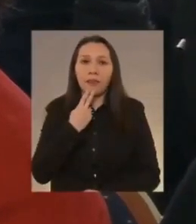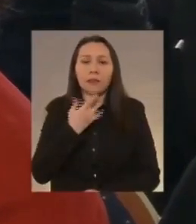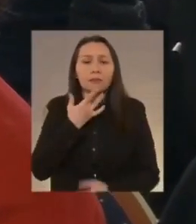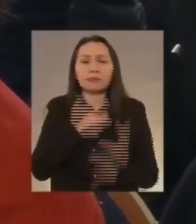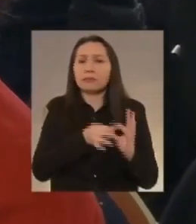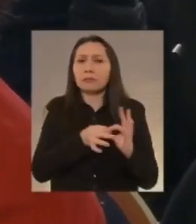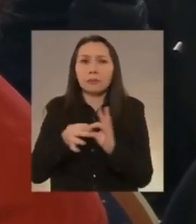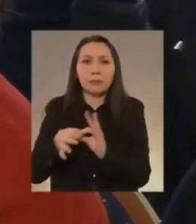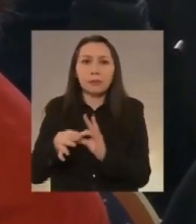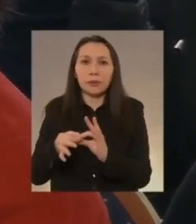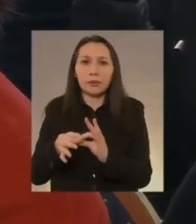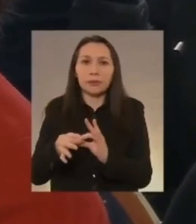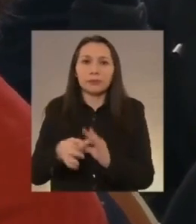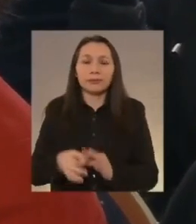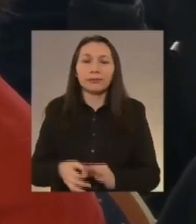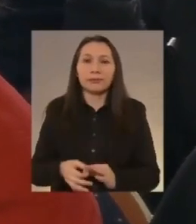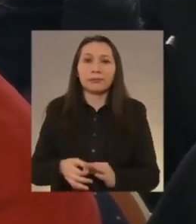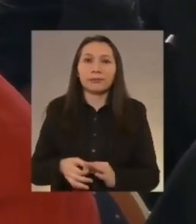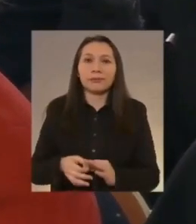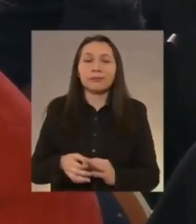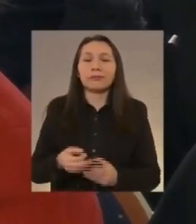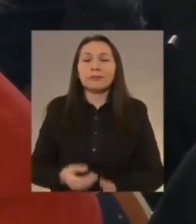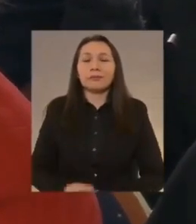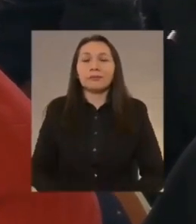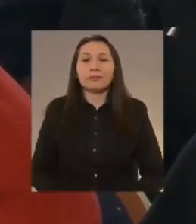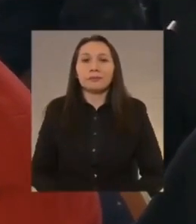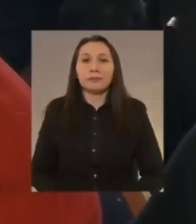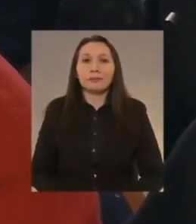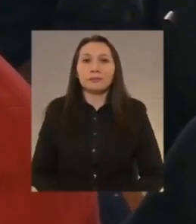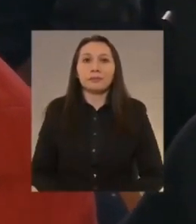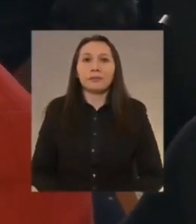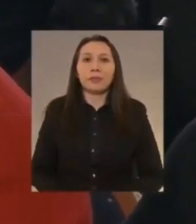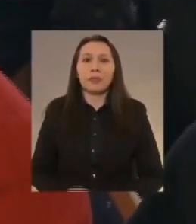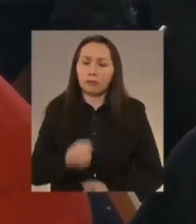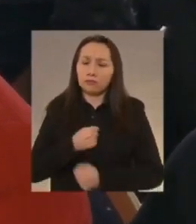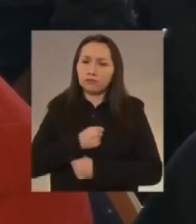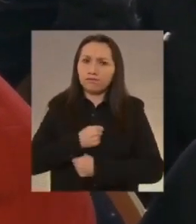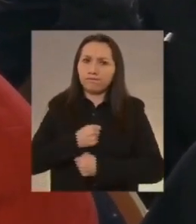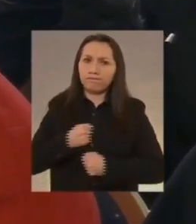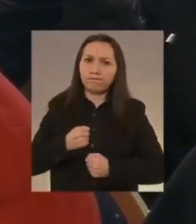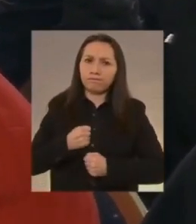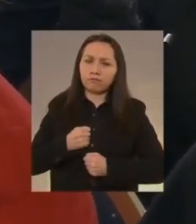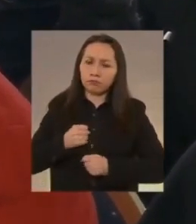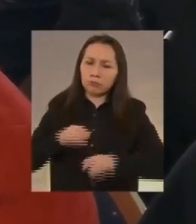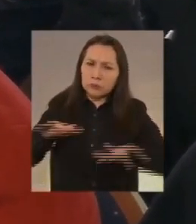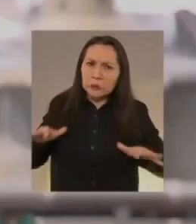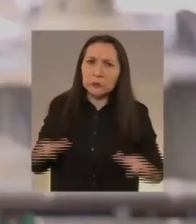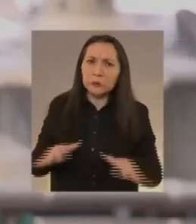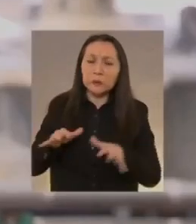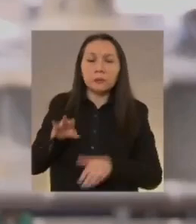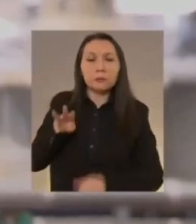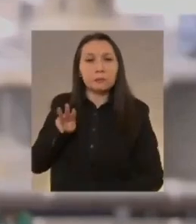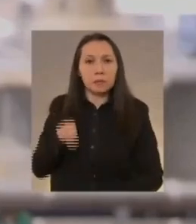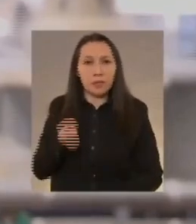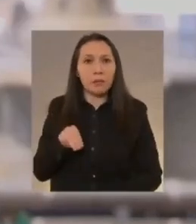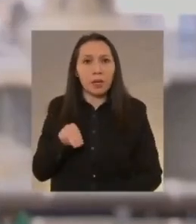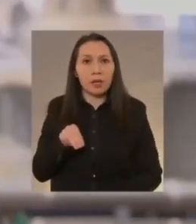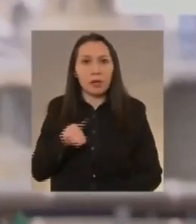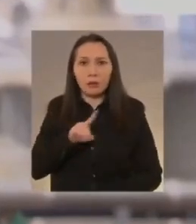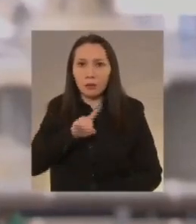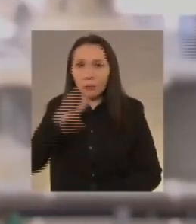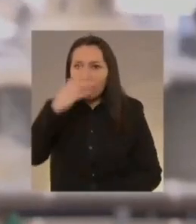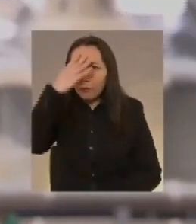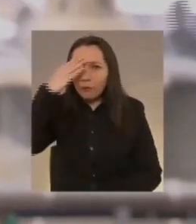porque salió la guerrera, la madre, la que no